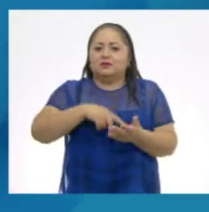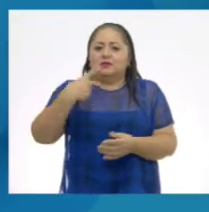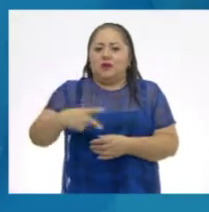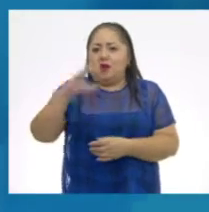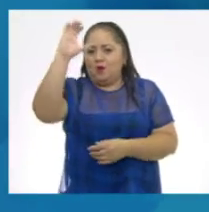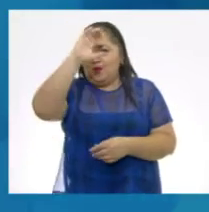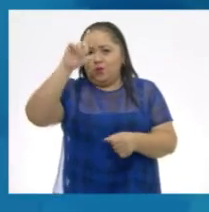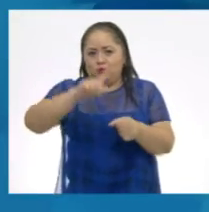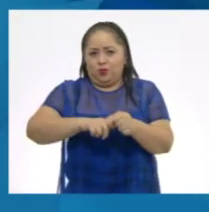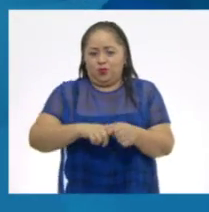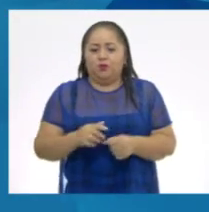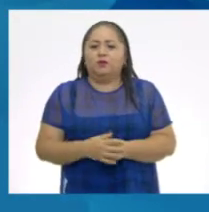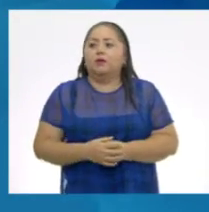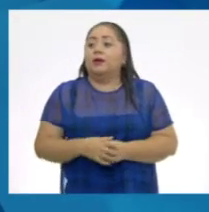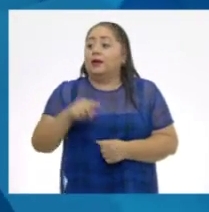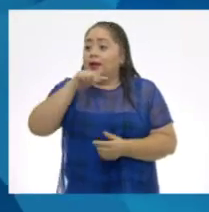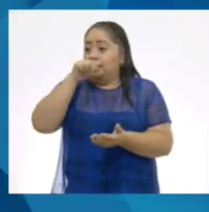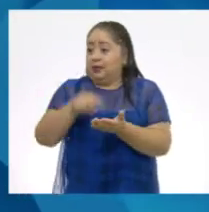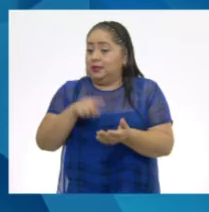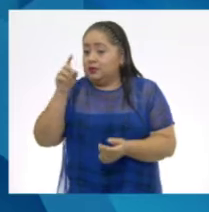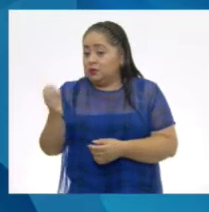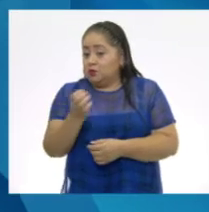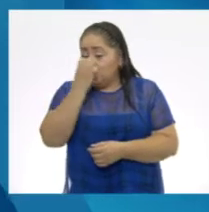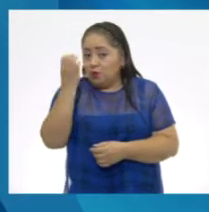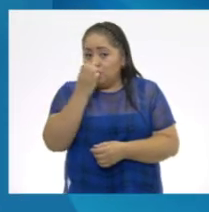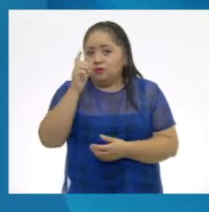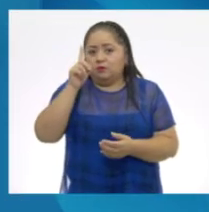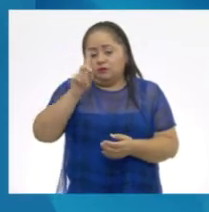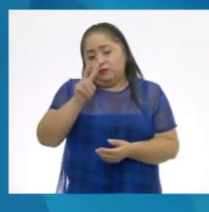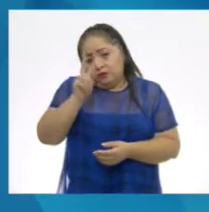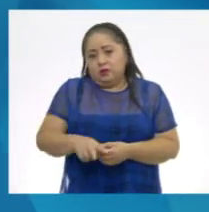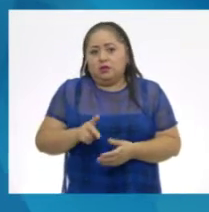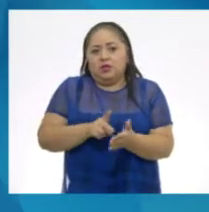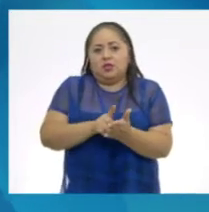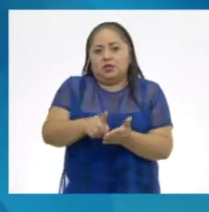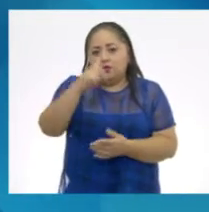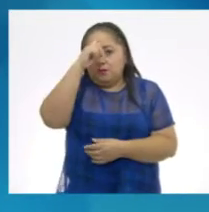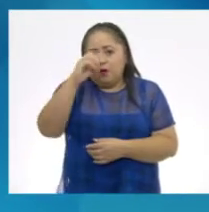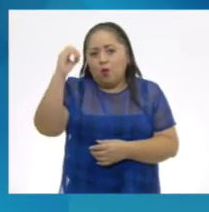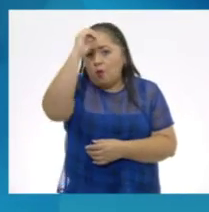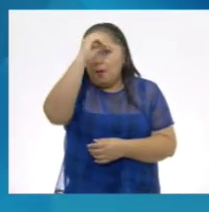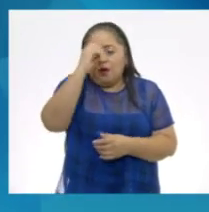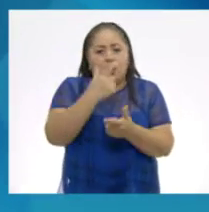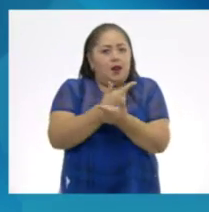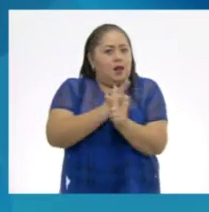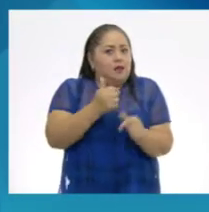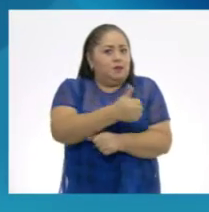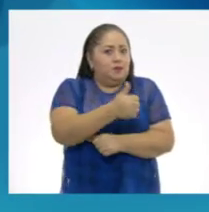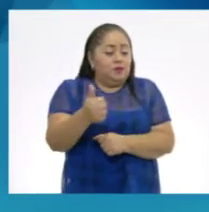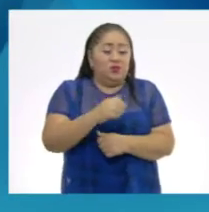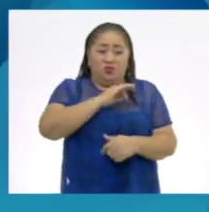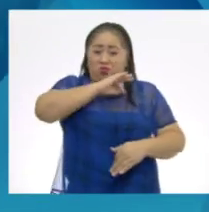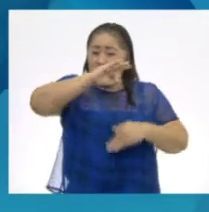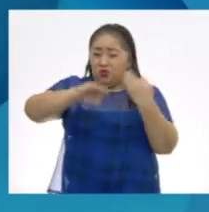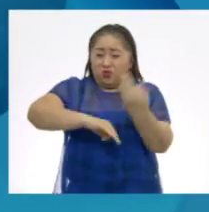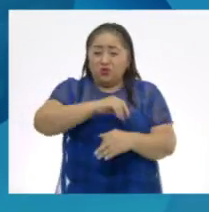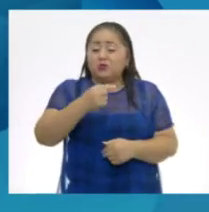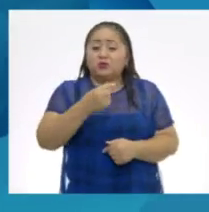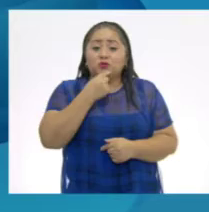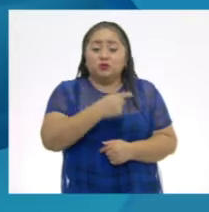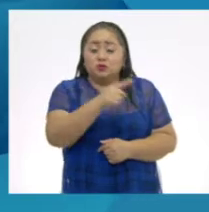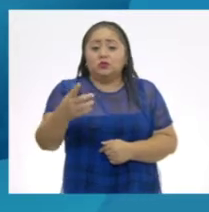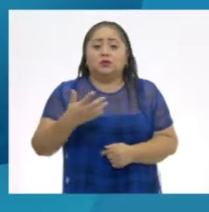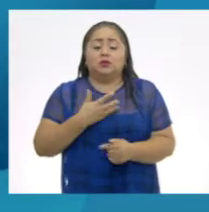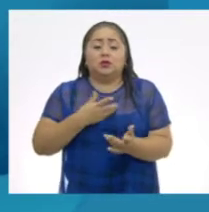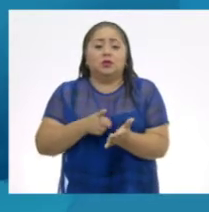cultura. En la escuela ejercemos nuestro derecho a opinar. Muy bien, todos los niños tienen